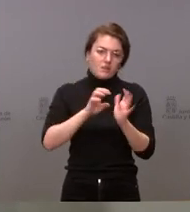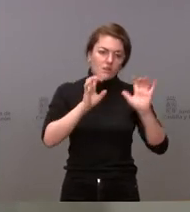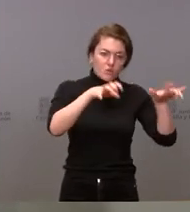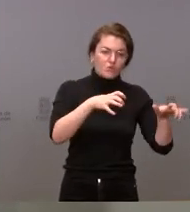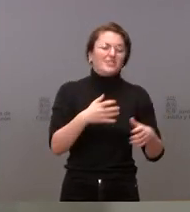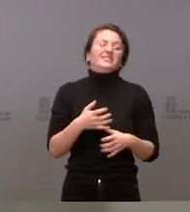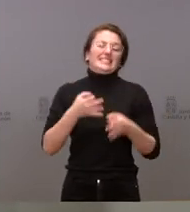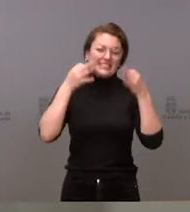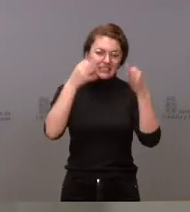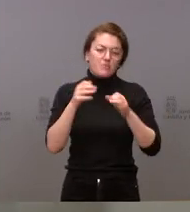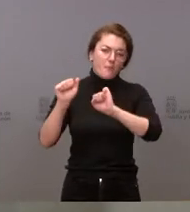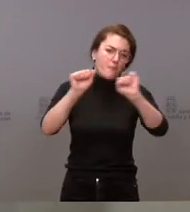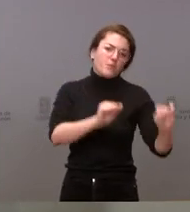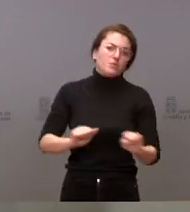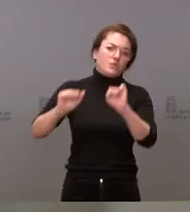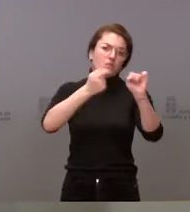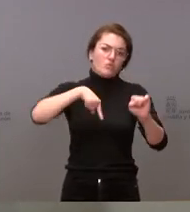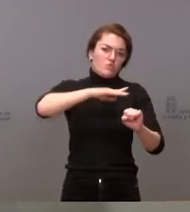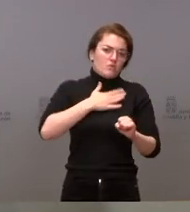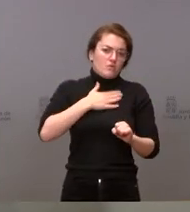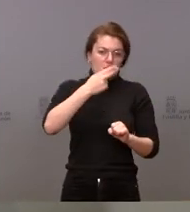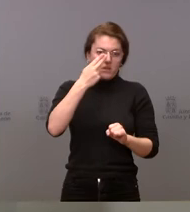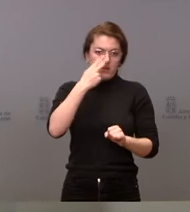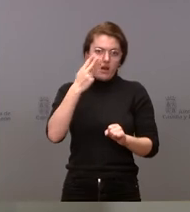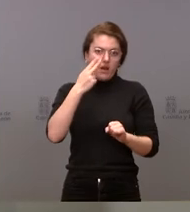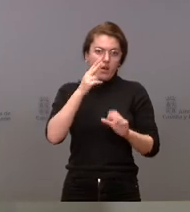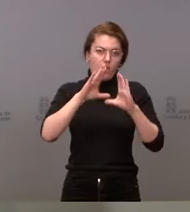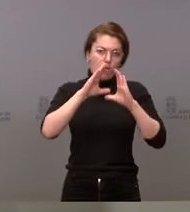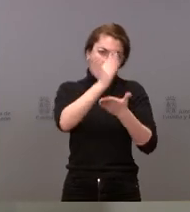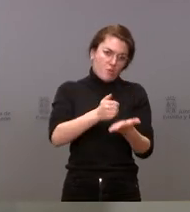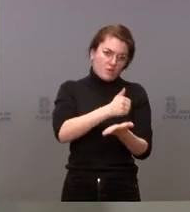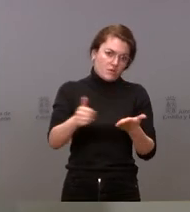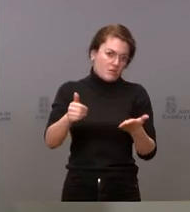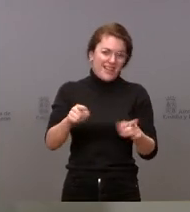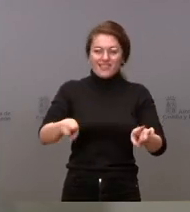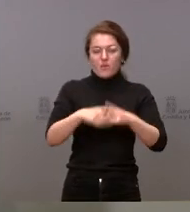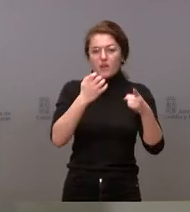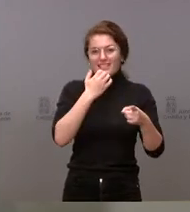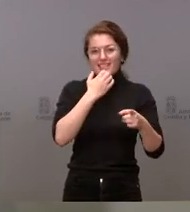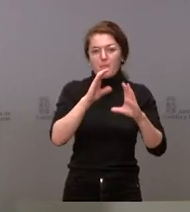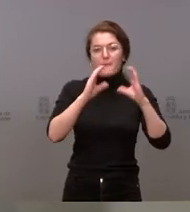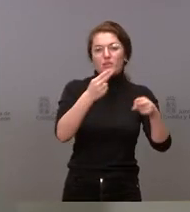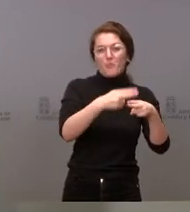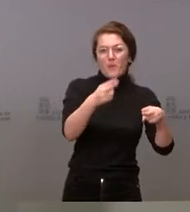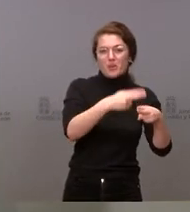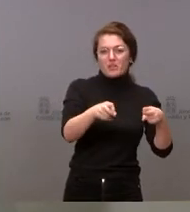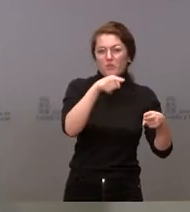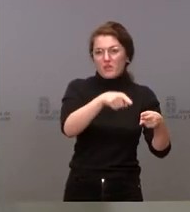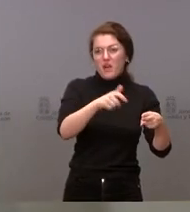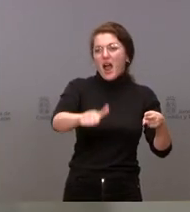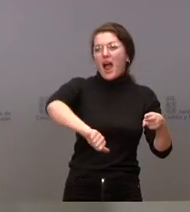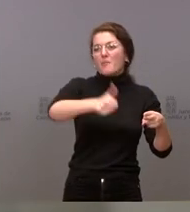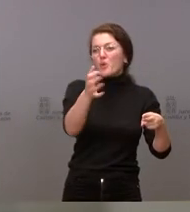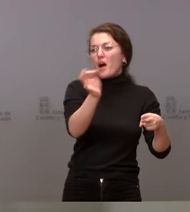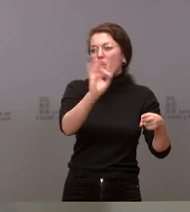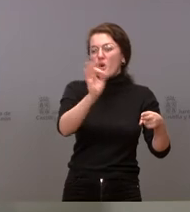los intereses de nuestra comunidad autónoma independientemente de que pudiera haber partidos políticos que no hayan aprobado o que se hayan opuesto